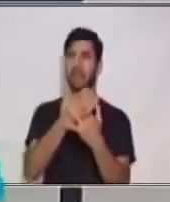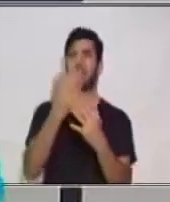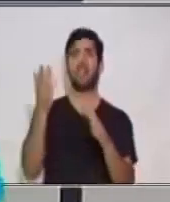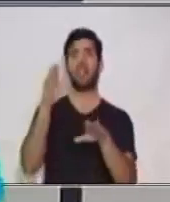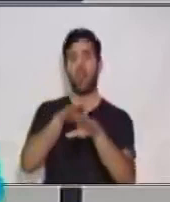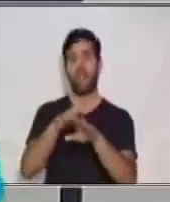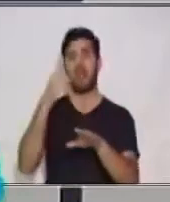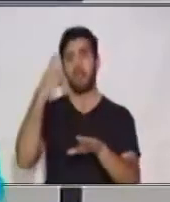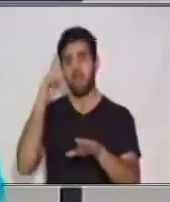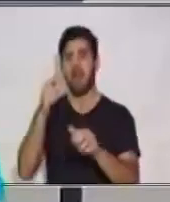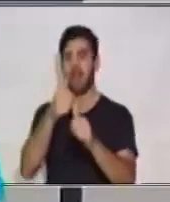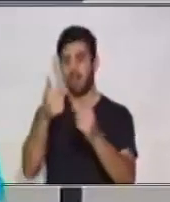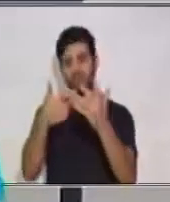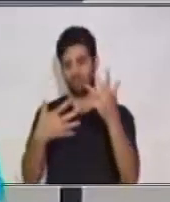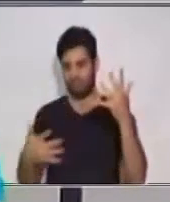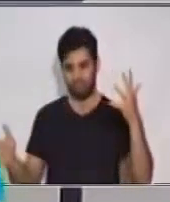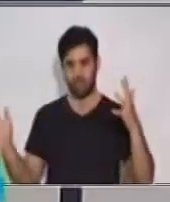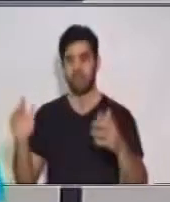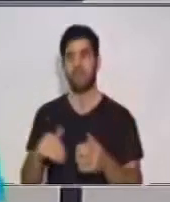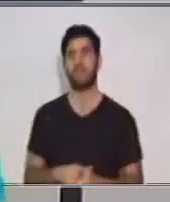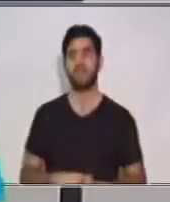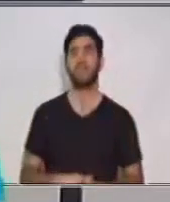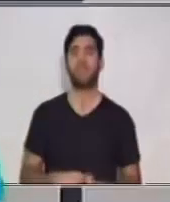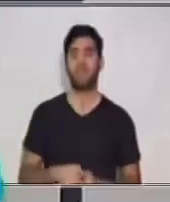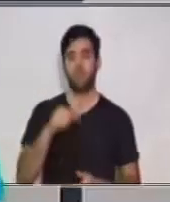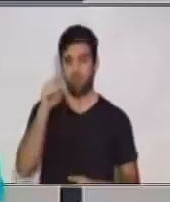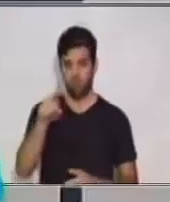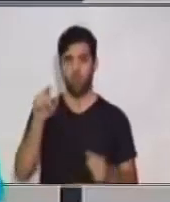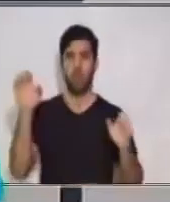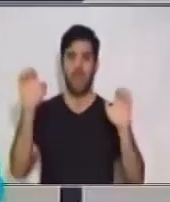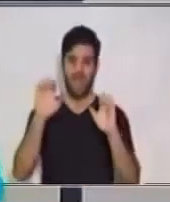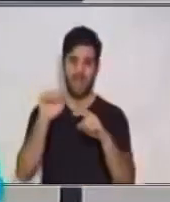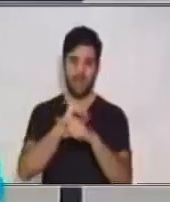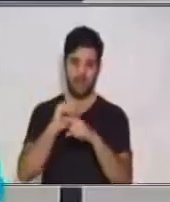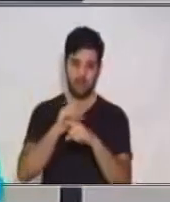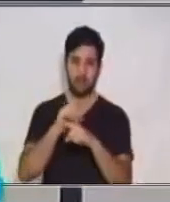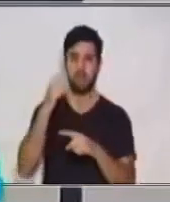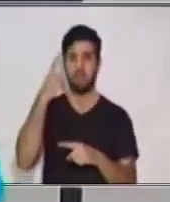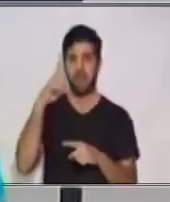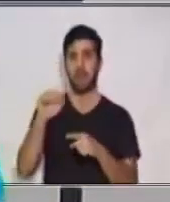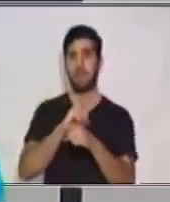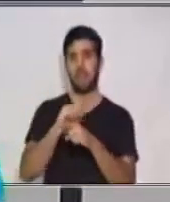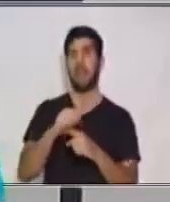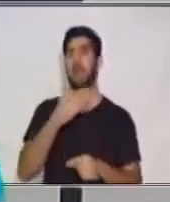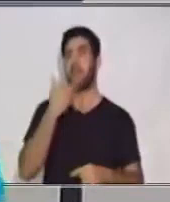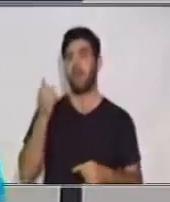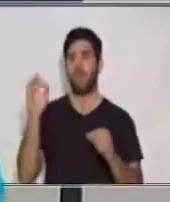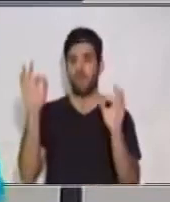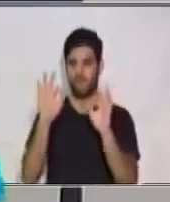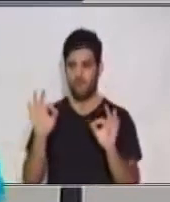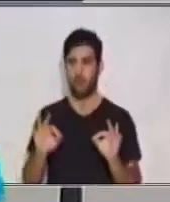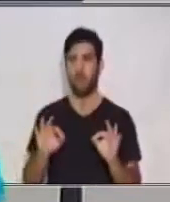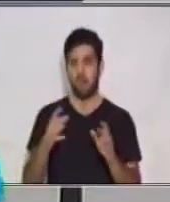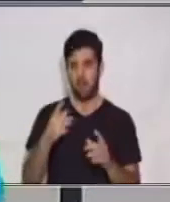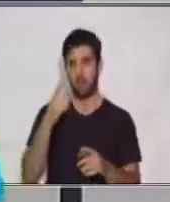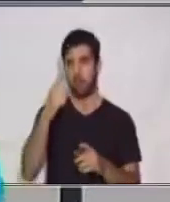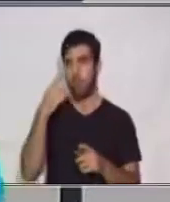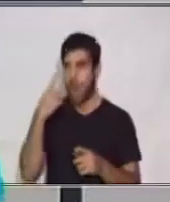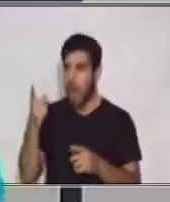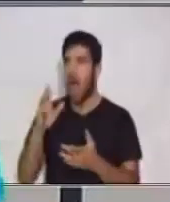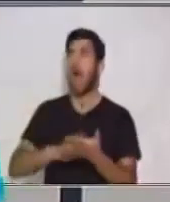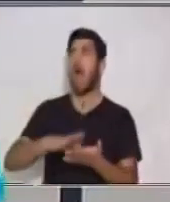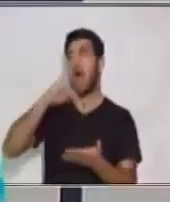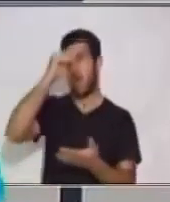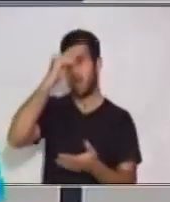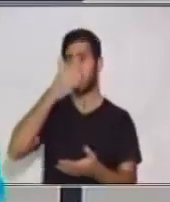tras. Entonces, les dejo este ejercicio en casa entonces para que se lo puedan memorizar de esta forma, al igual que los adverbios de tiempo, de modo,